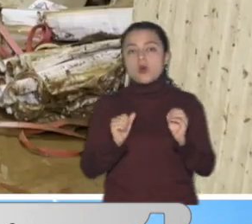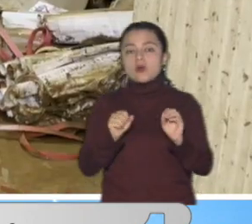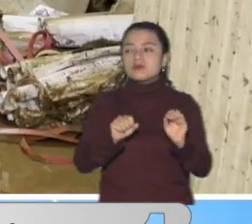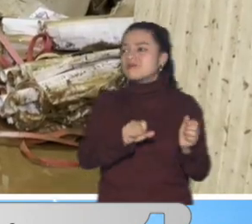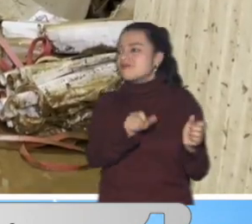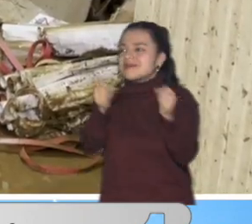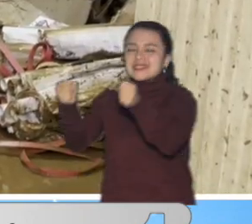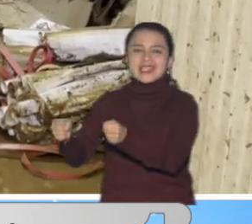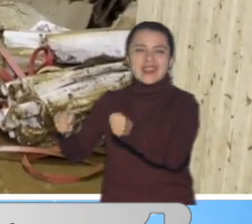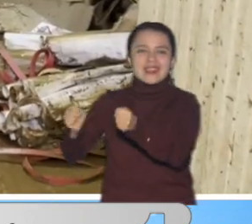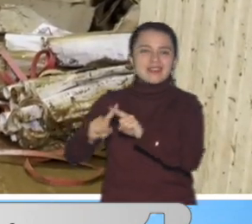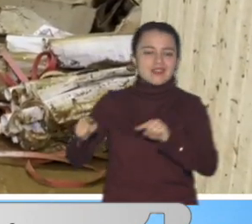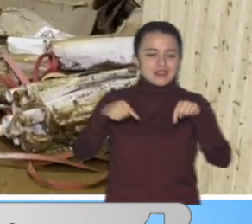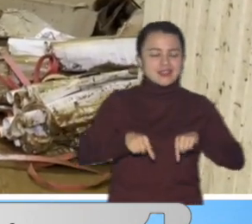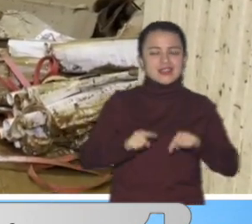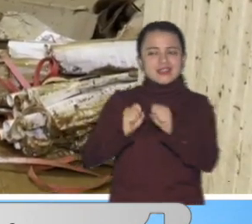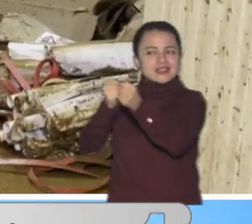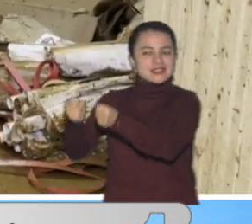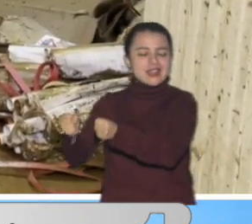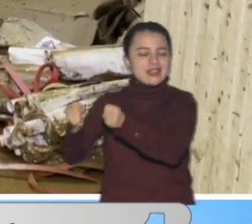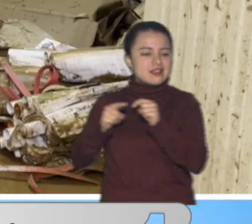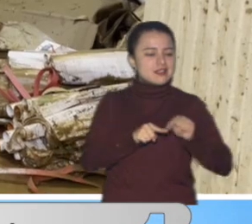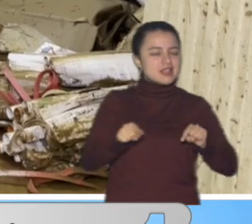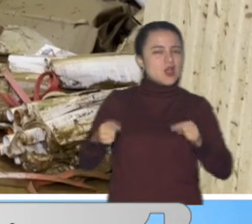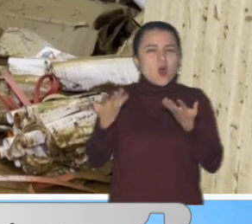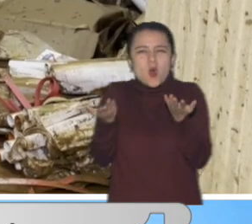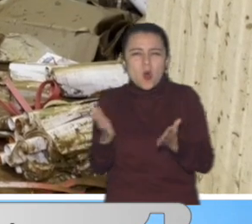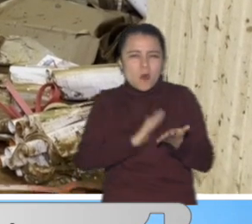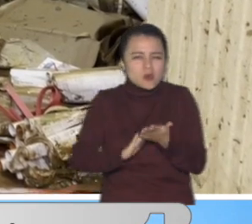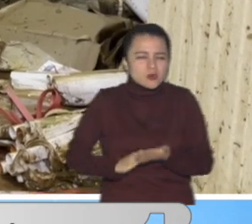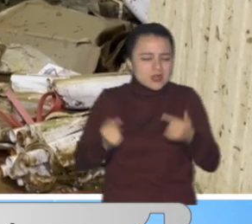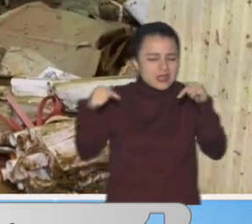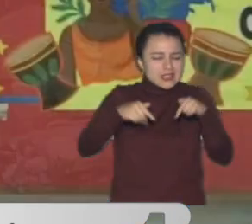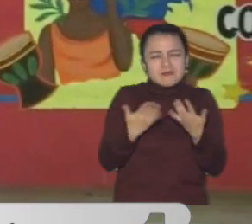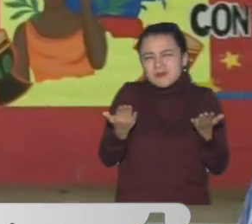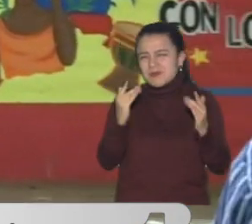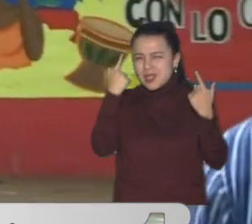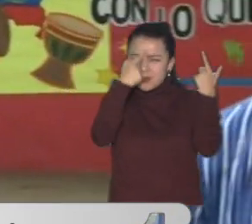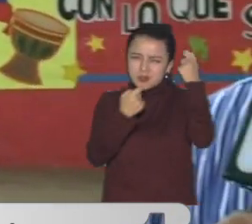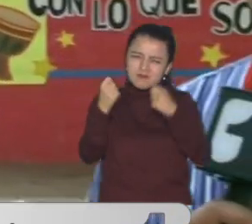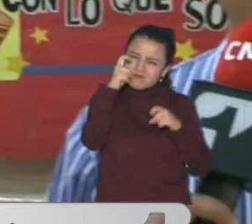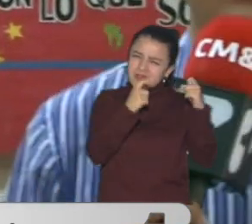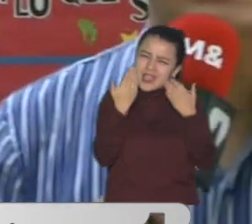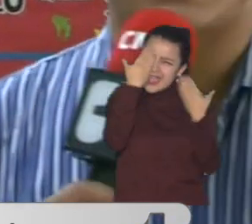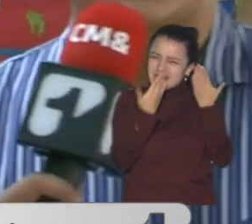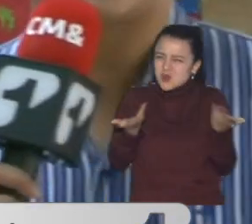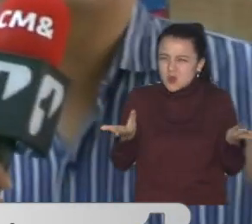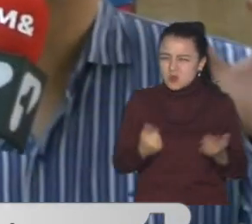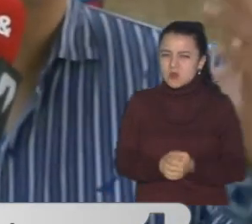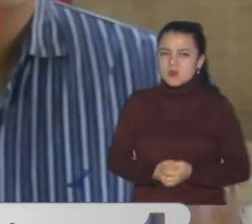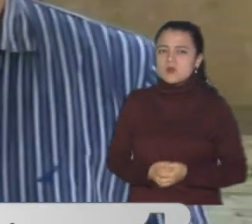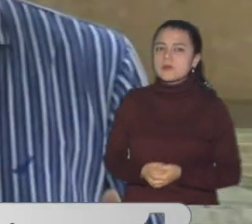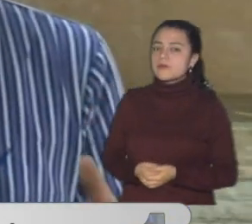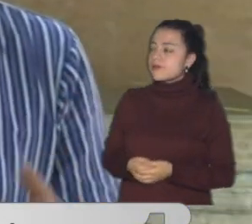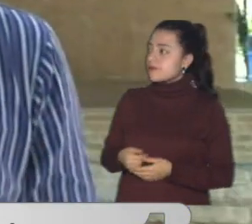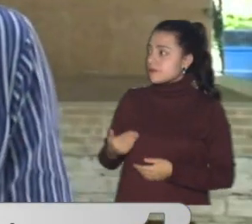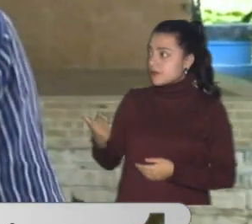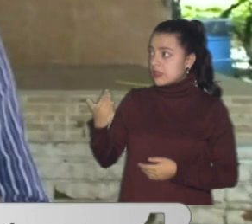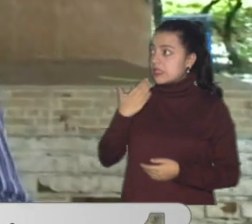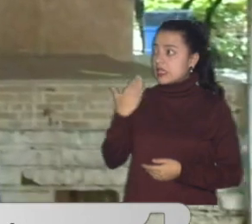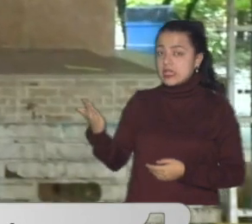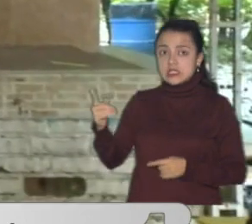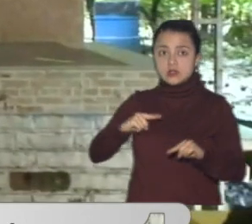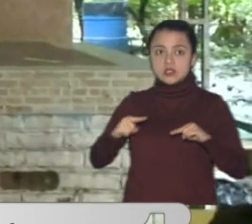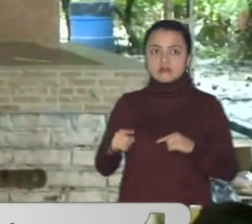sigue lo de las lluvias para atenderlos aquí en esta nuestra sede. Coordinador, muchísimas gracias. En imágenes ustedes observarán algunos libros también que